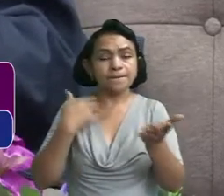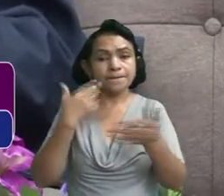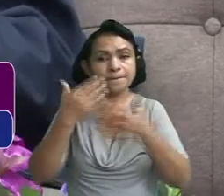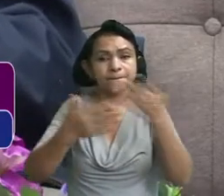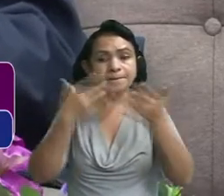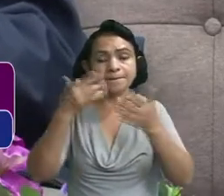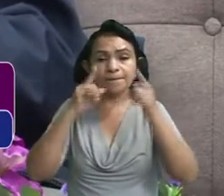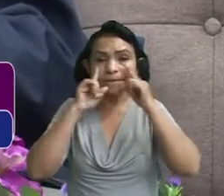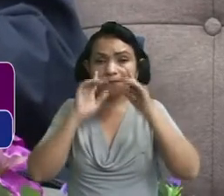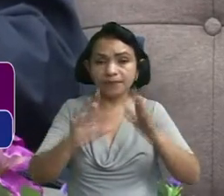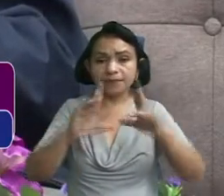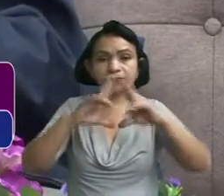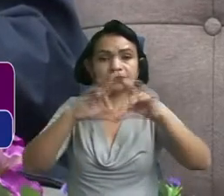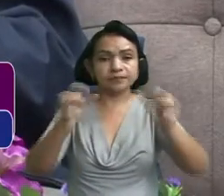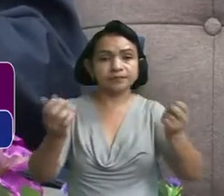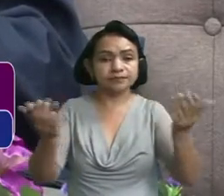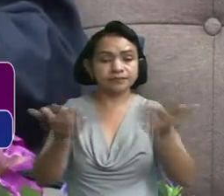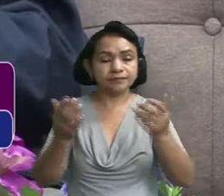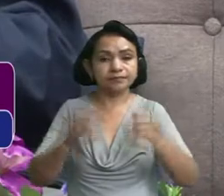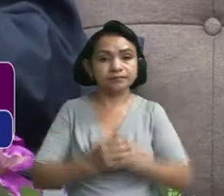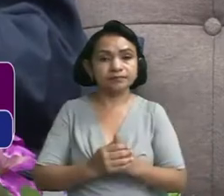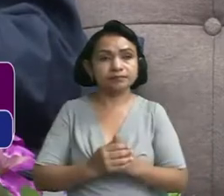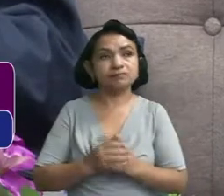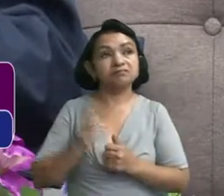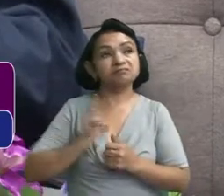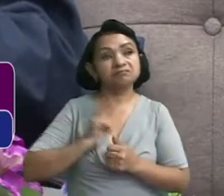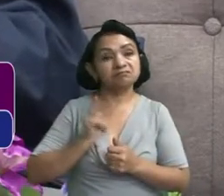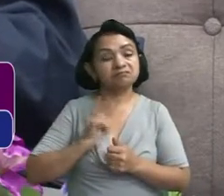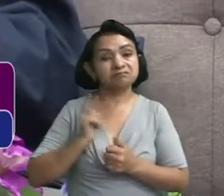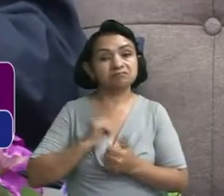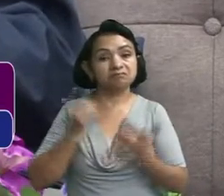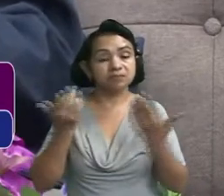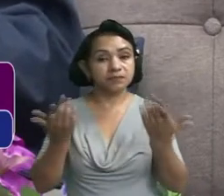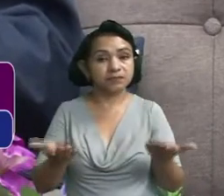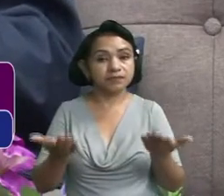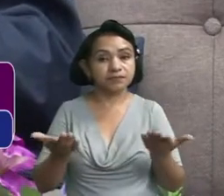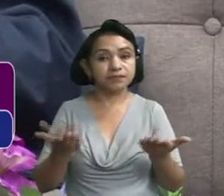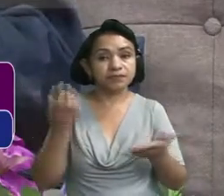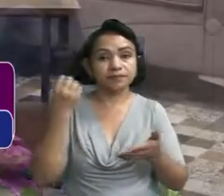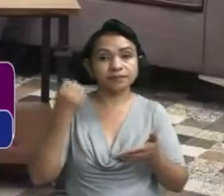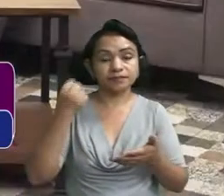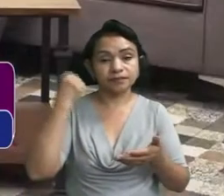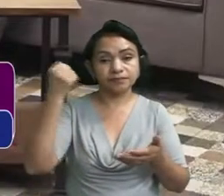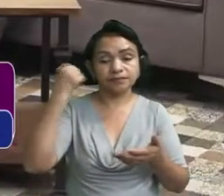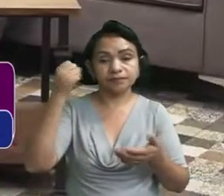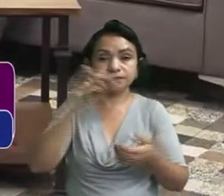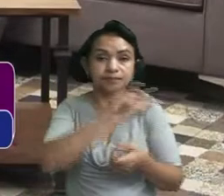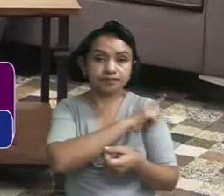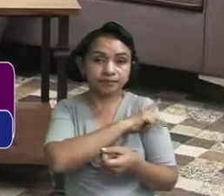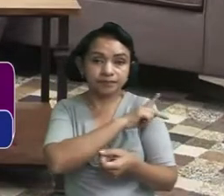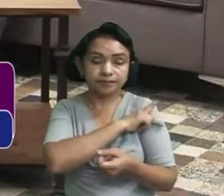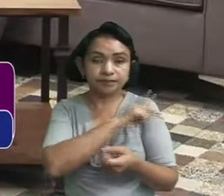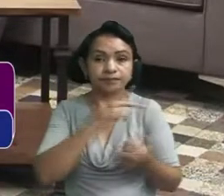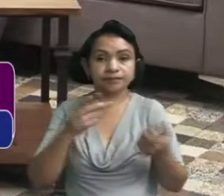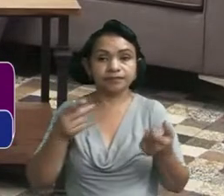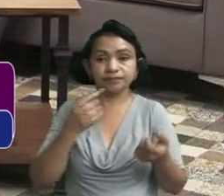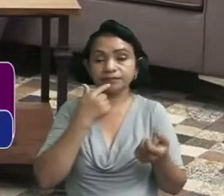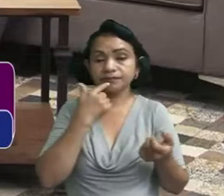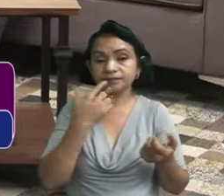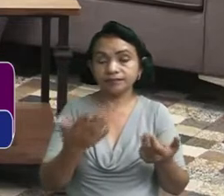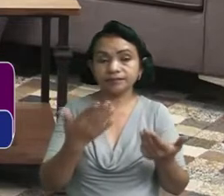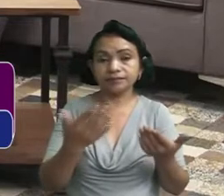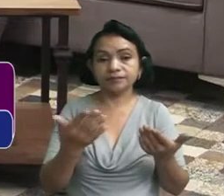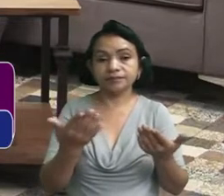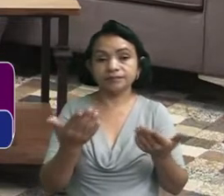un país seguro. Y el país seguro no solo porque tenemos fuerzas del ejército, policías efectivos, sino también porque